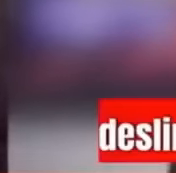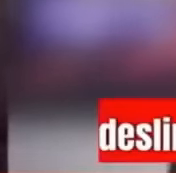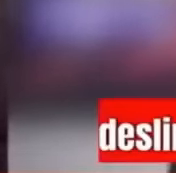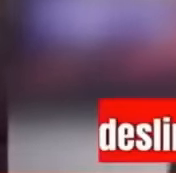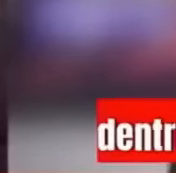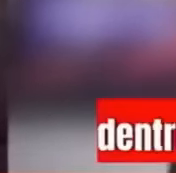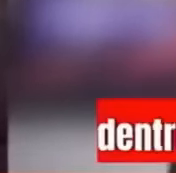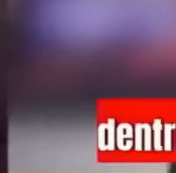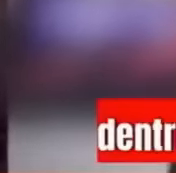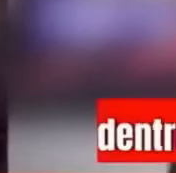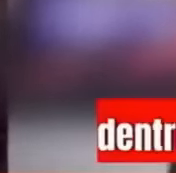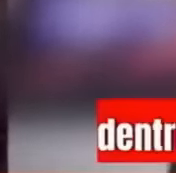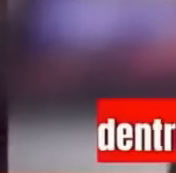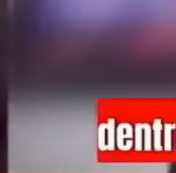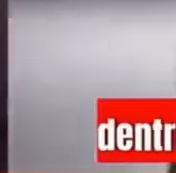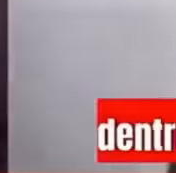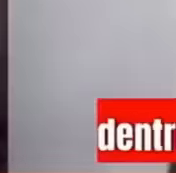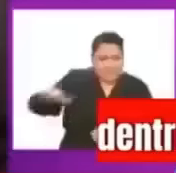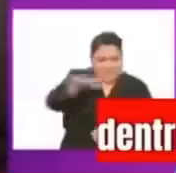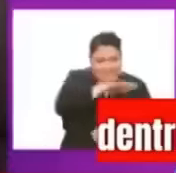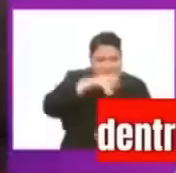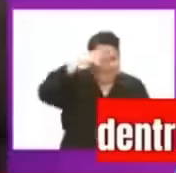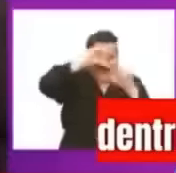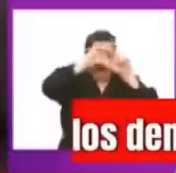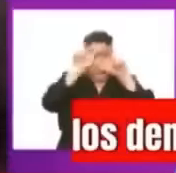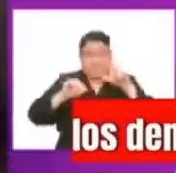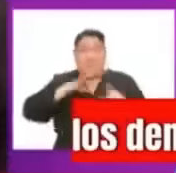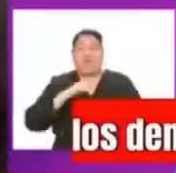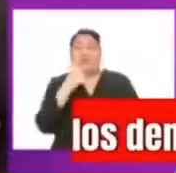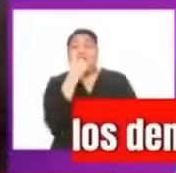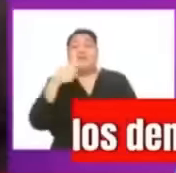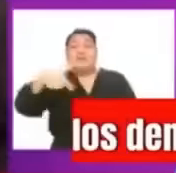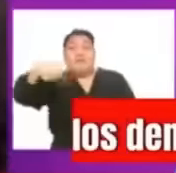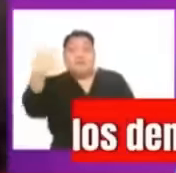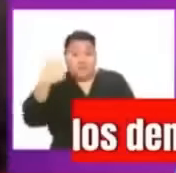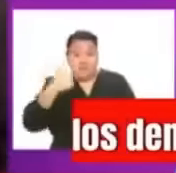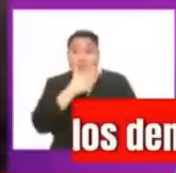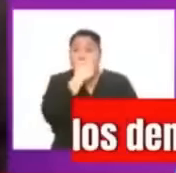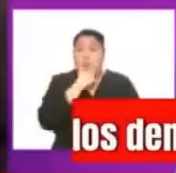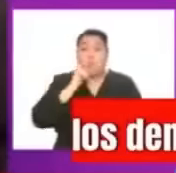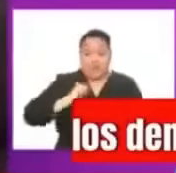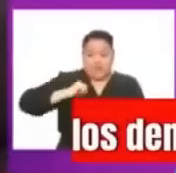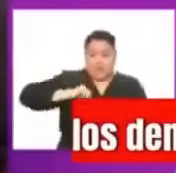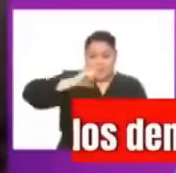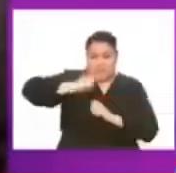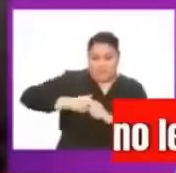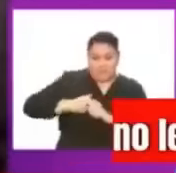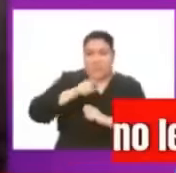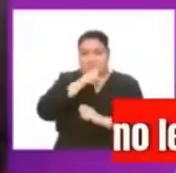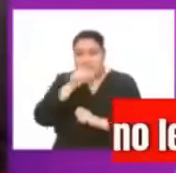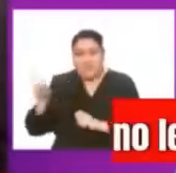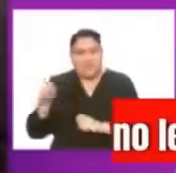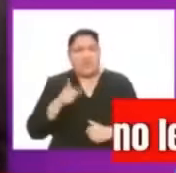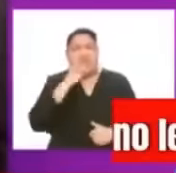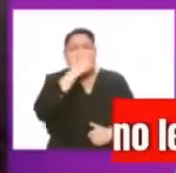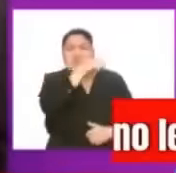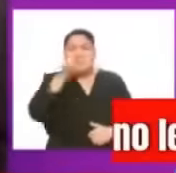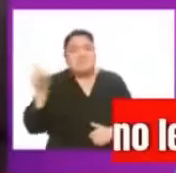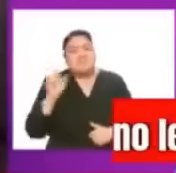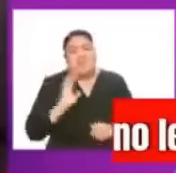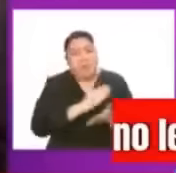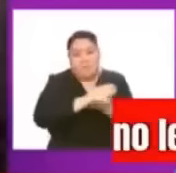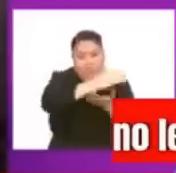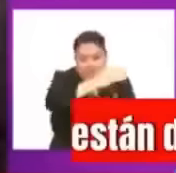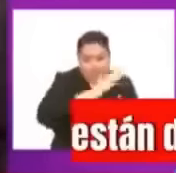hechos ocurridos dentro del órgano, asegurando que ella los denunció desde el año pasado, pero ya no le ha quedado de